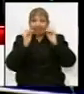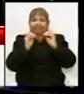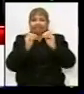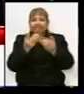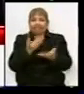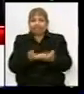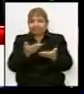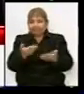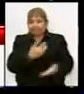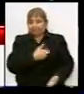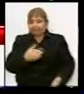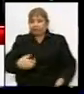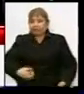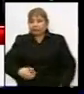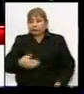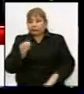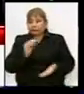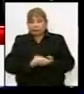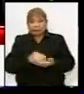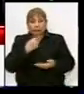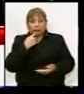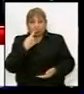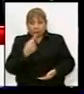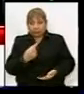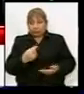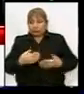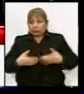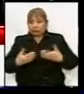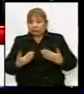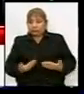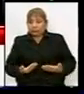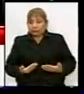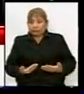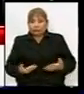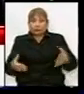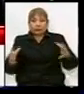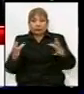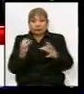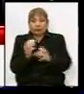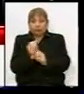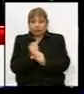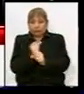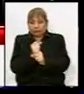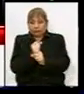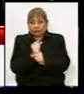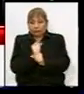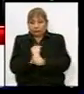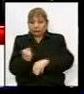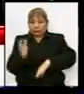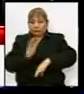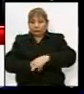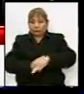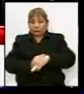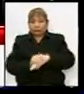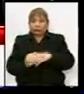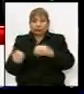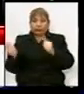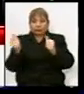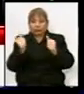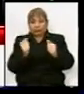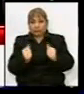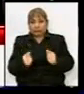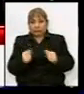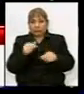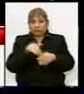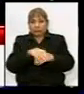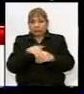presidente además de eso vamos a poder contribuir sobre todo a fortalecer la democracia en